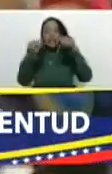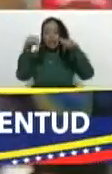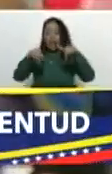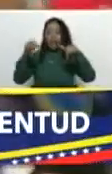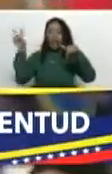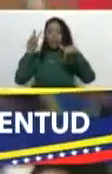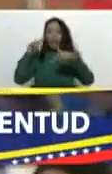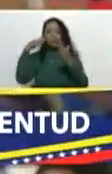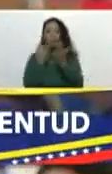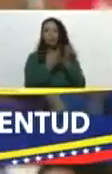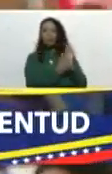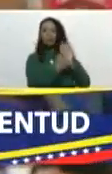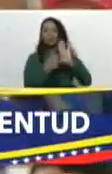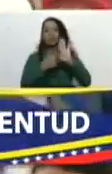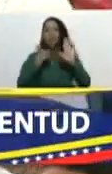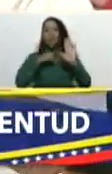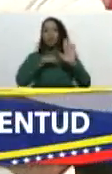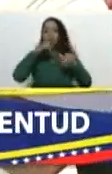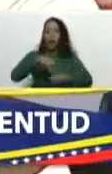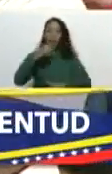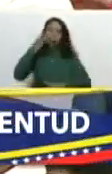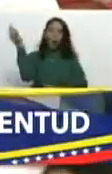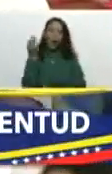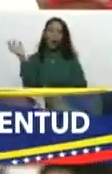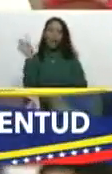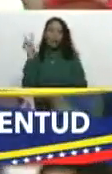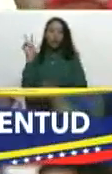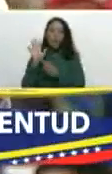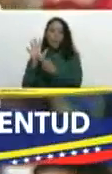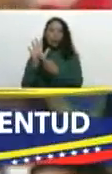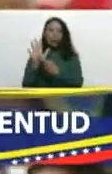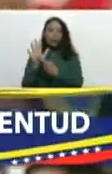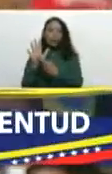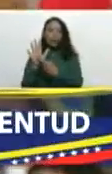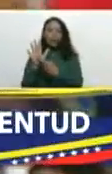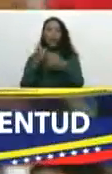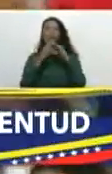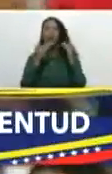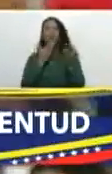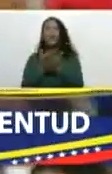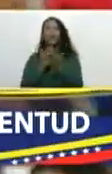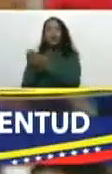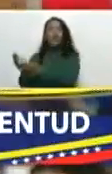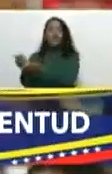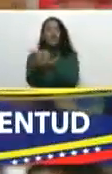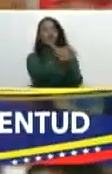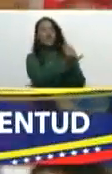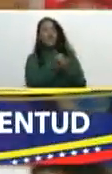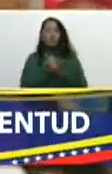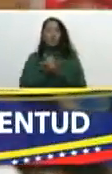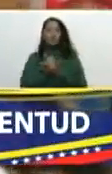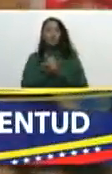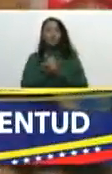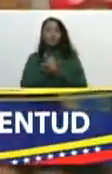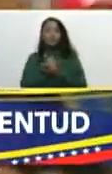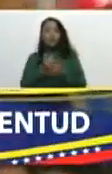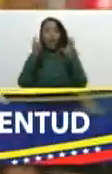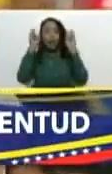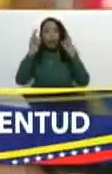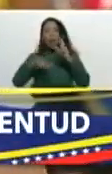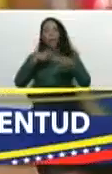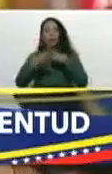lo que somos cada uno de nosotros. Entre otras cosas, presidente, de todas las propuestas que hemos recibido en el ámbito de la